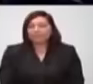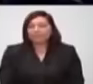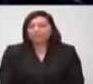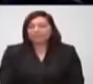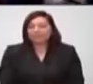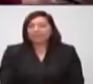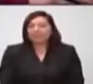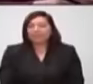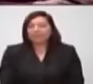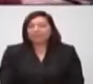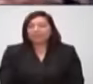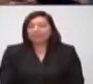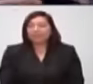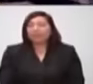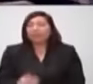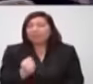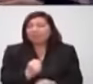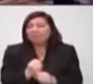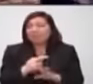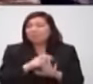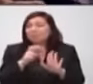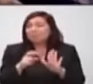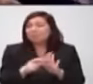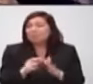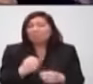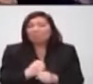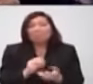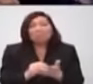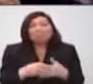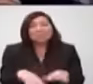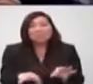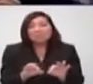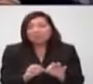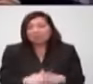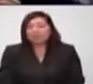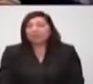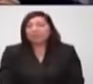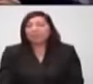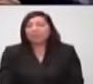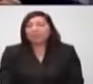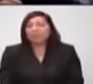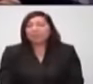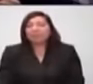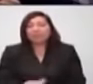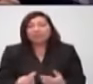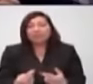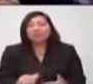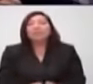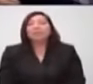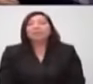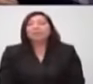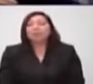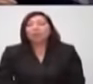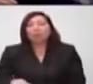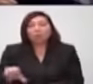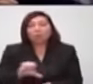favor. El nivel de ejecución de este proyecto, bueno, las obras más importantes en el tramo norte son el intercambio vial Los Alisos, el